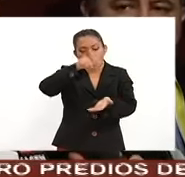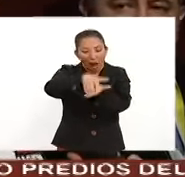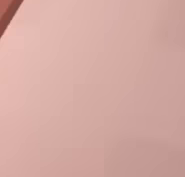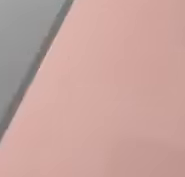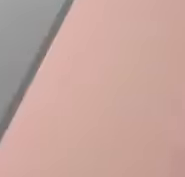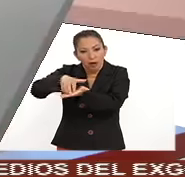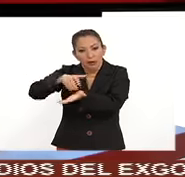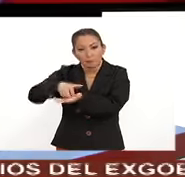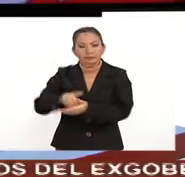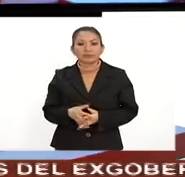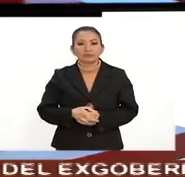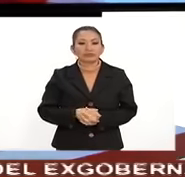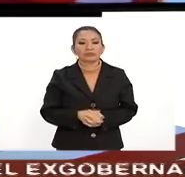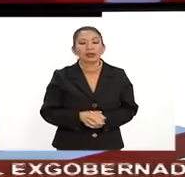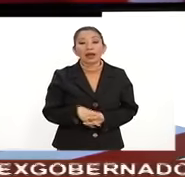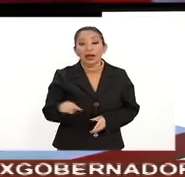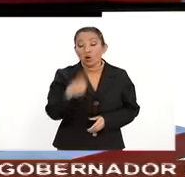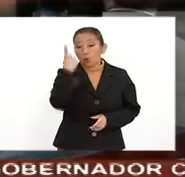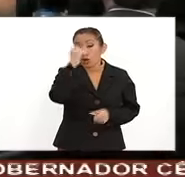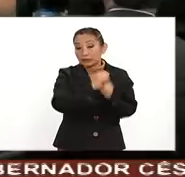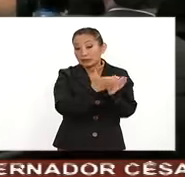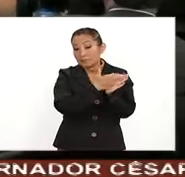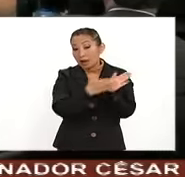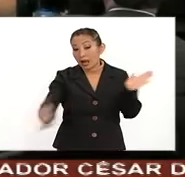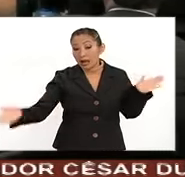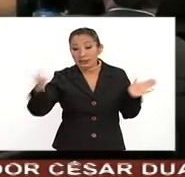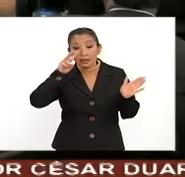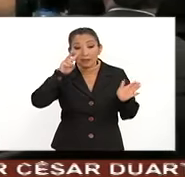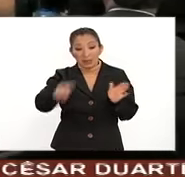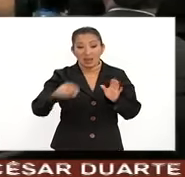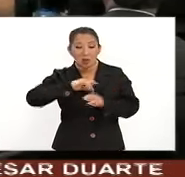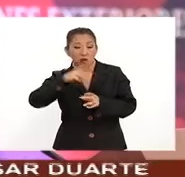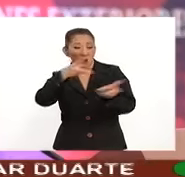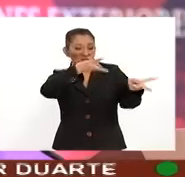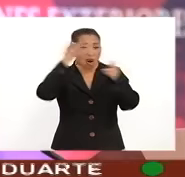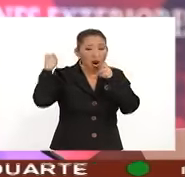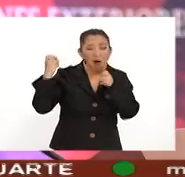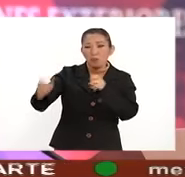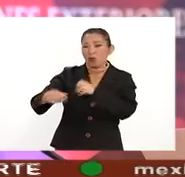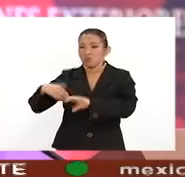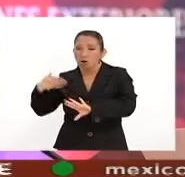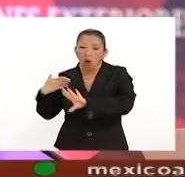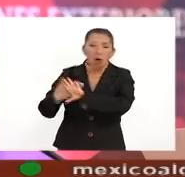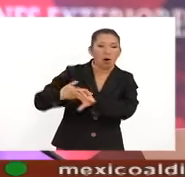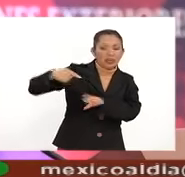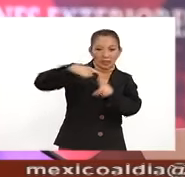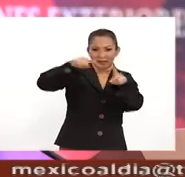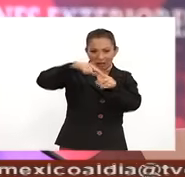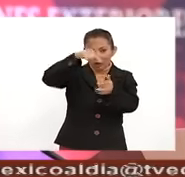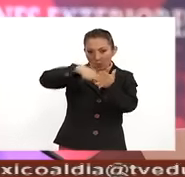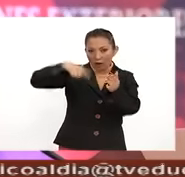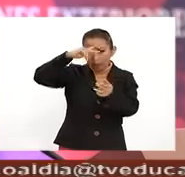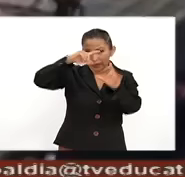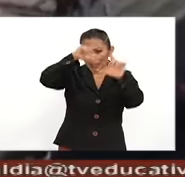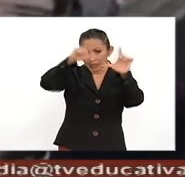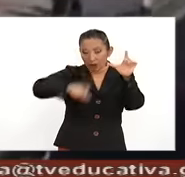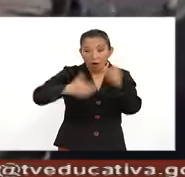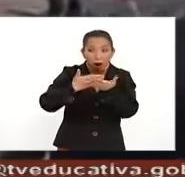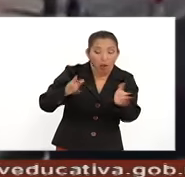ahorrar. Luego de una semana en que se vivieron actos vandálicos y expresiones violentas en diferentes puntos del país, hoy